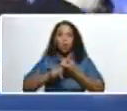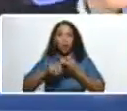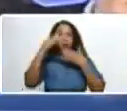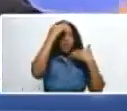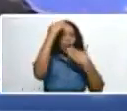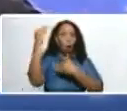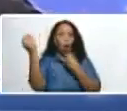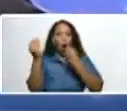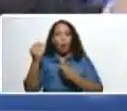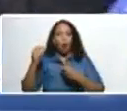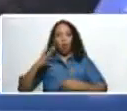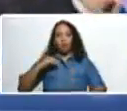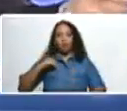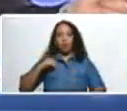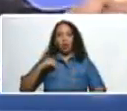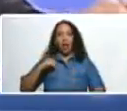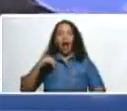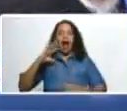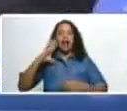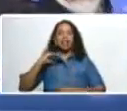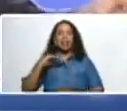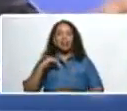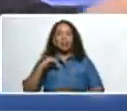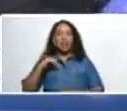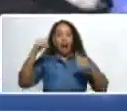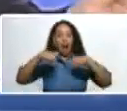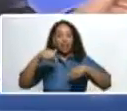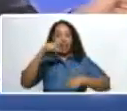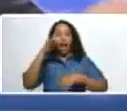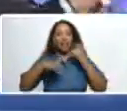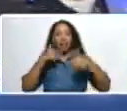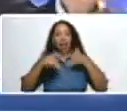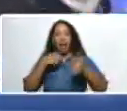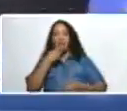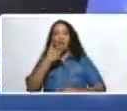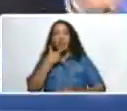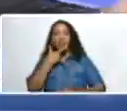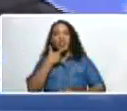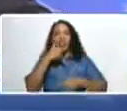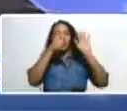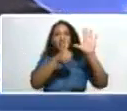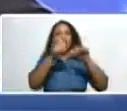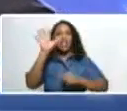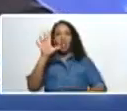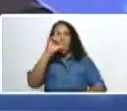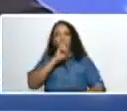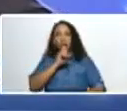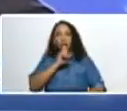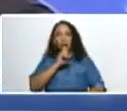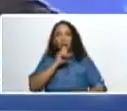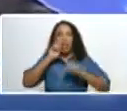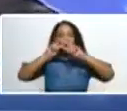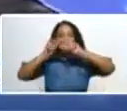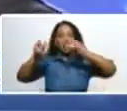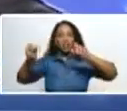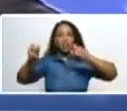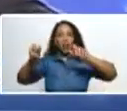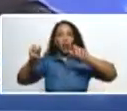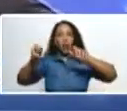como detective de la PTJ al 6CPC en este acto tan bonito de los 65 años del investigador